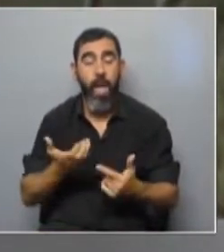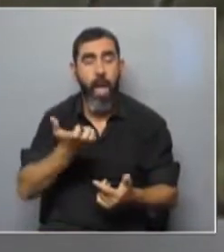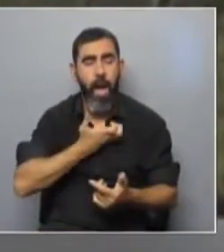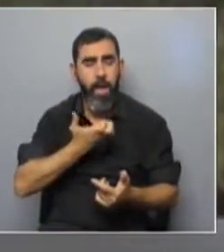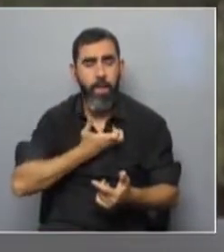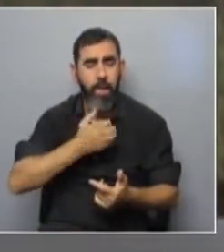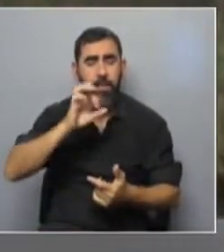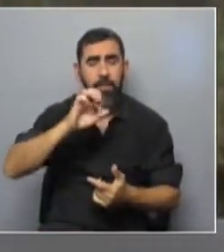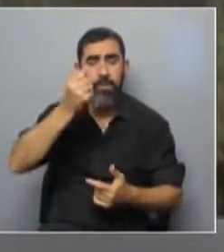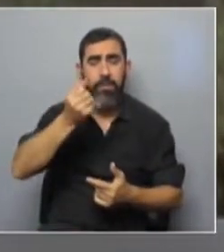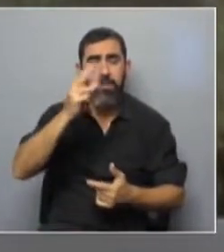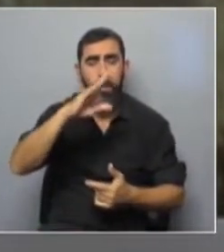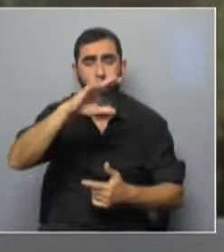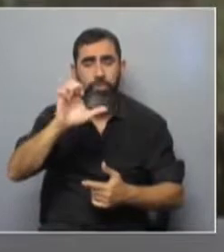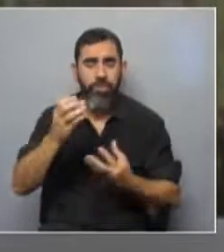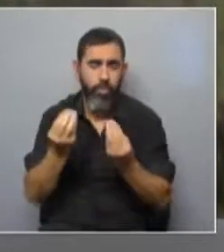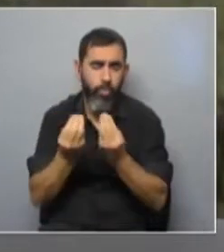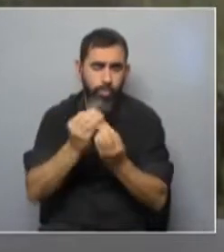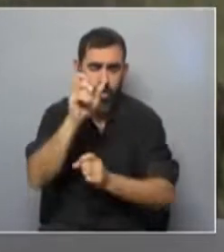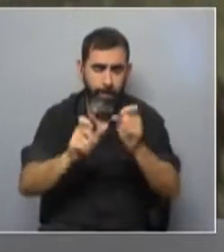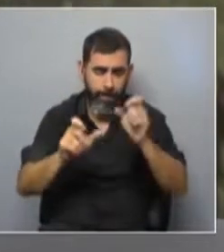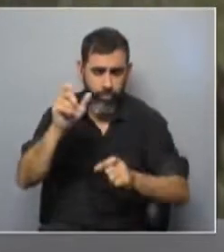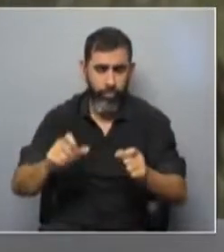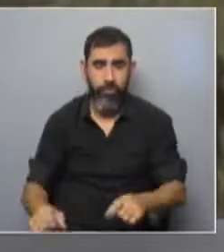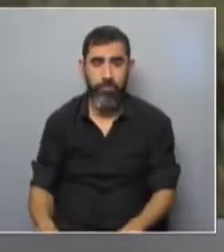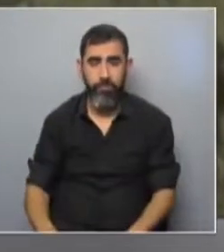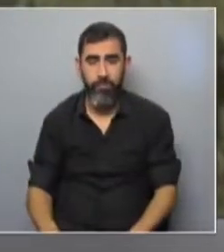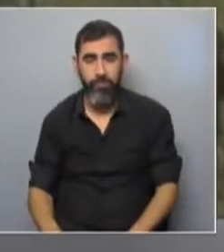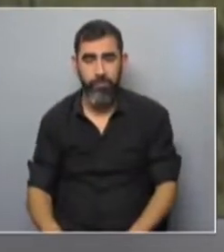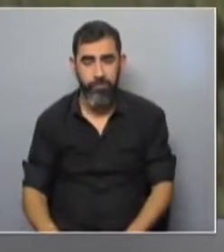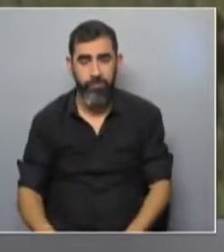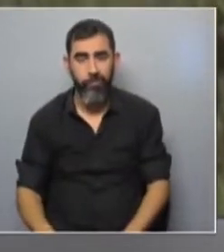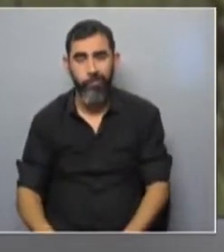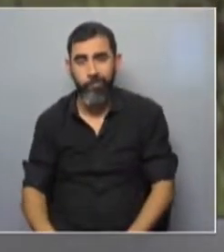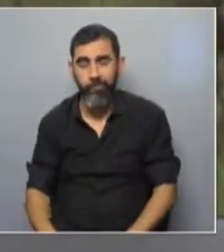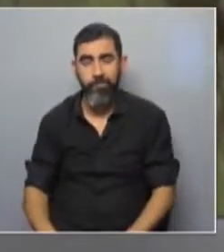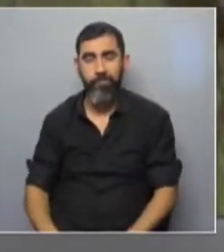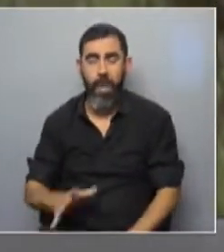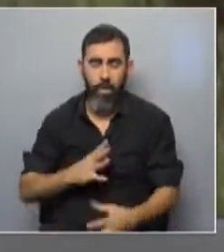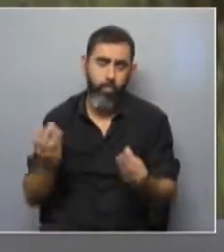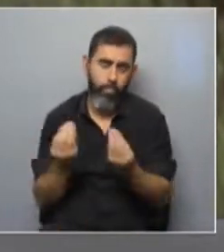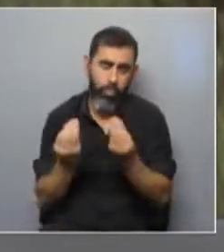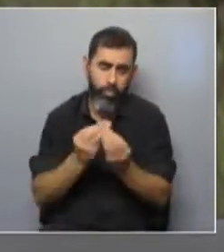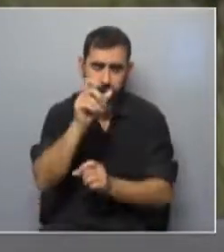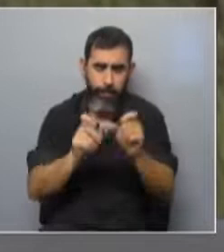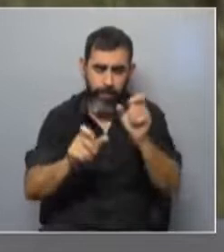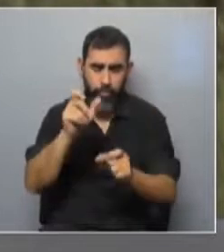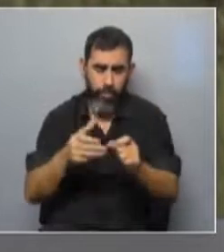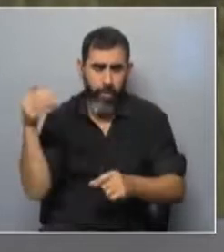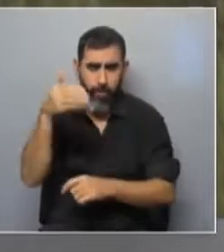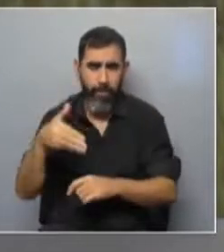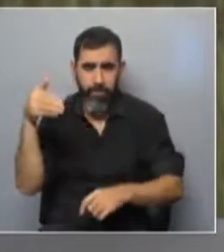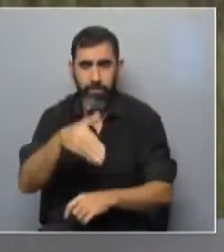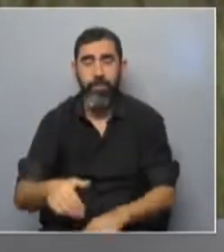de Saus, de muchas personas, ¿no? Estas tres que menciono vaya a cuenta de todos los que no voy a mencionar porque voy a ser injusto, me voy a olvidar de